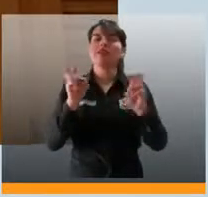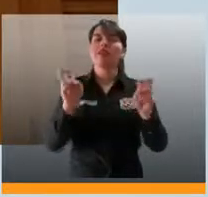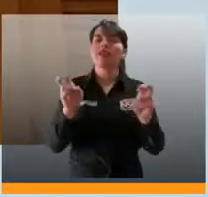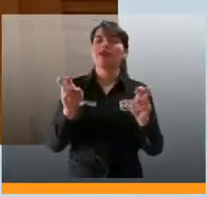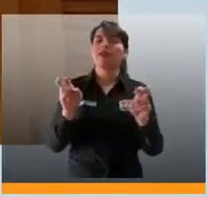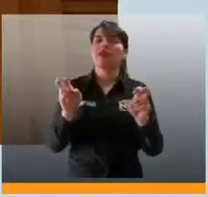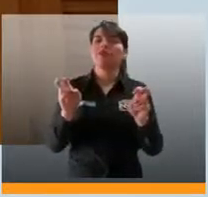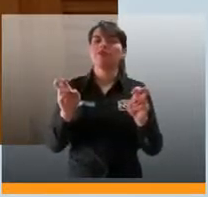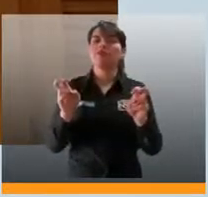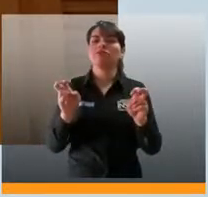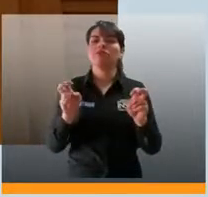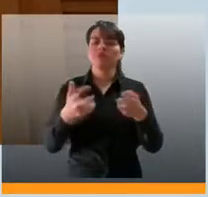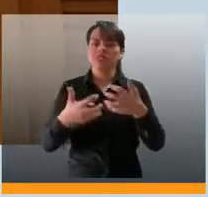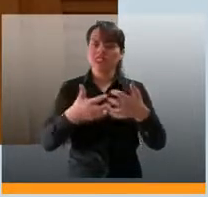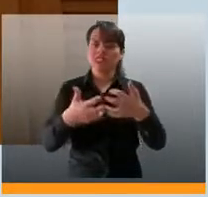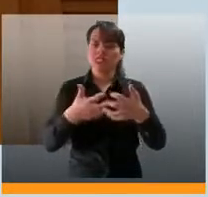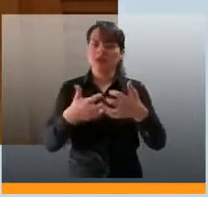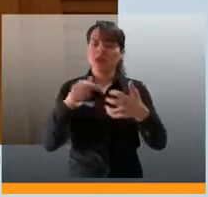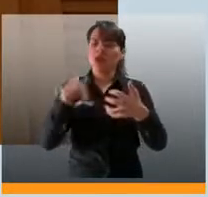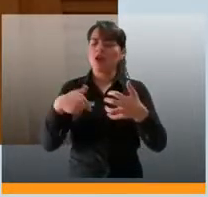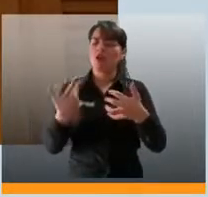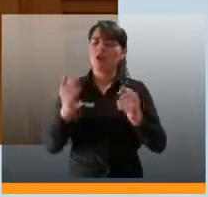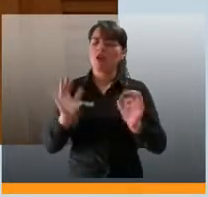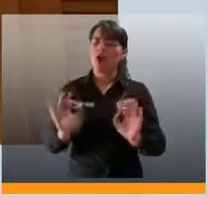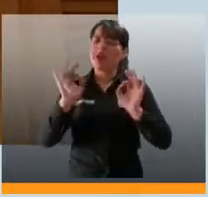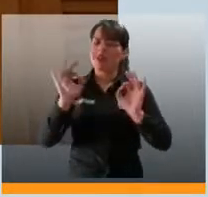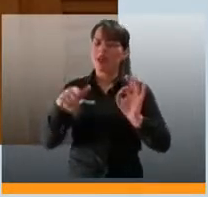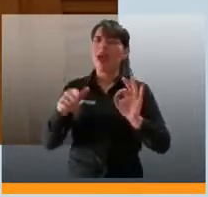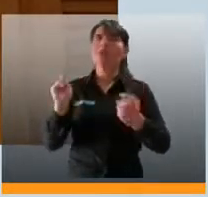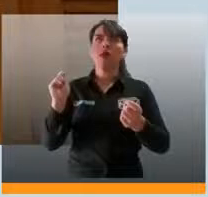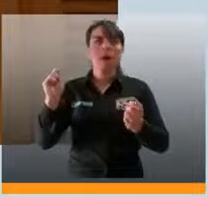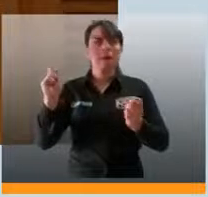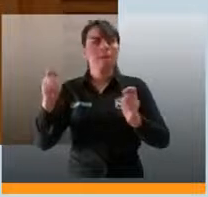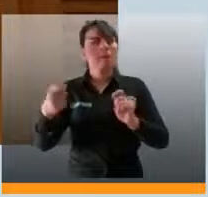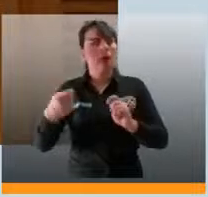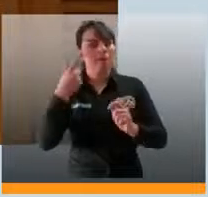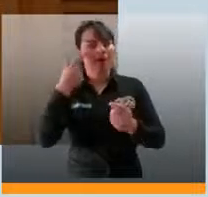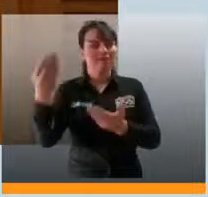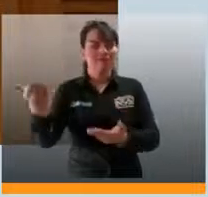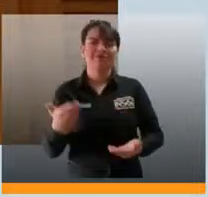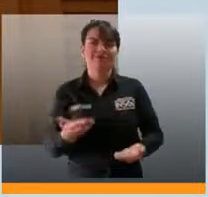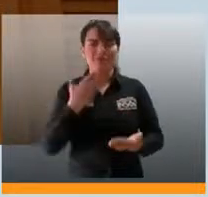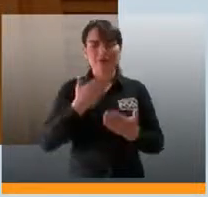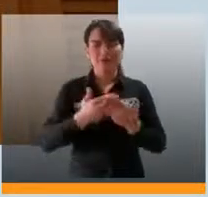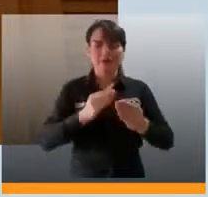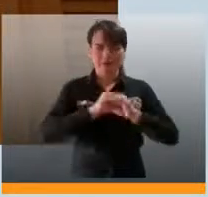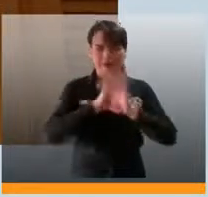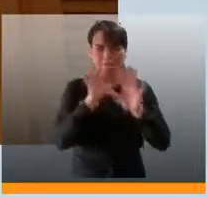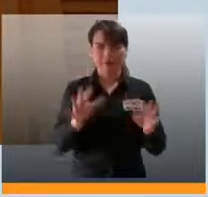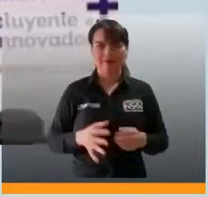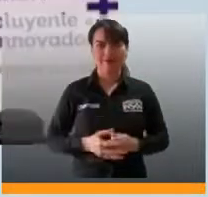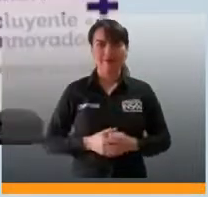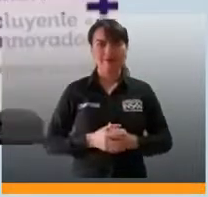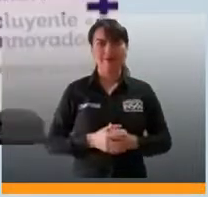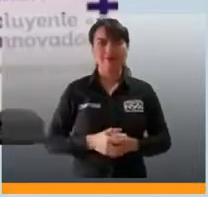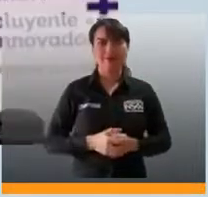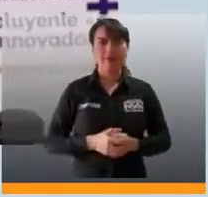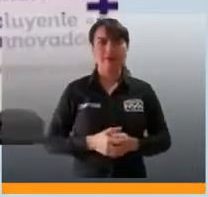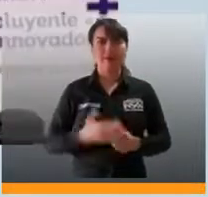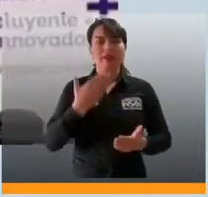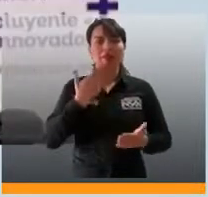su propio sistema de aseguramiento de la calidad. Así que, rector Pablo, bienvenido y muy buenos días. Muy buenos días,